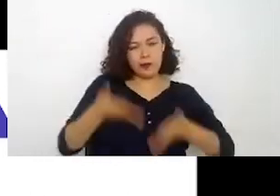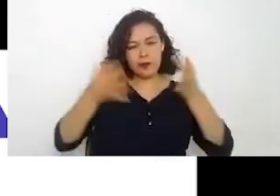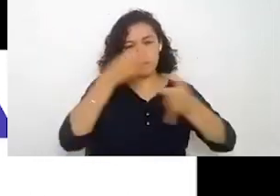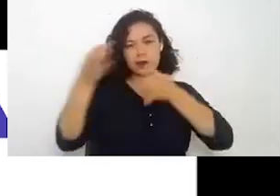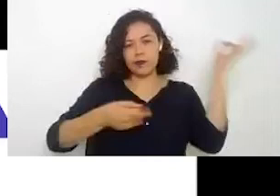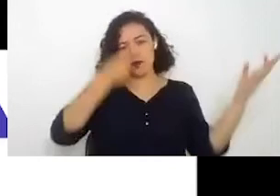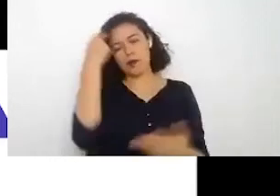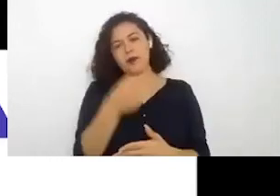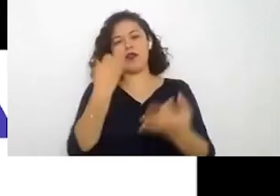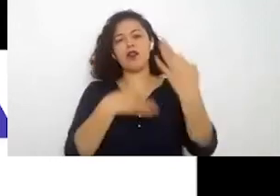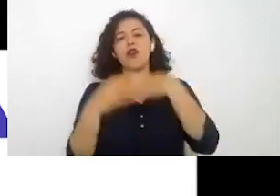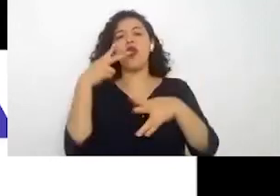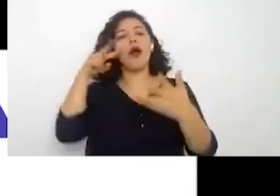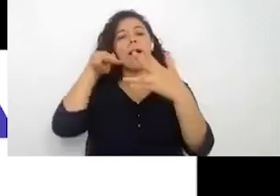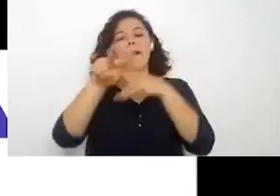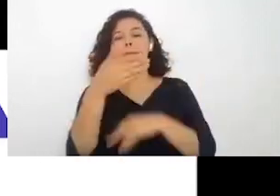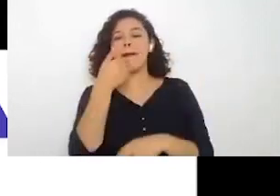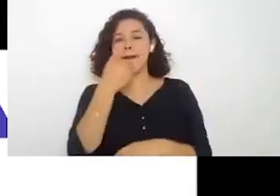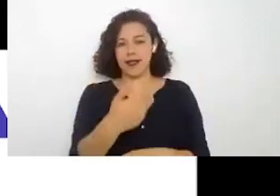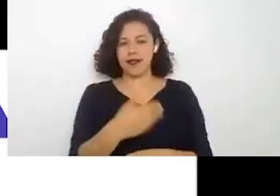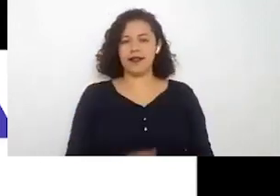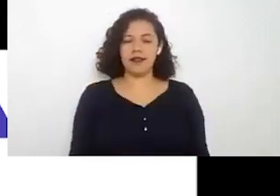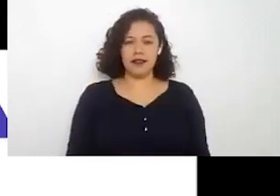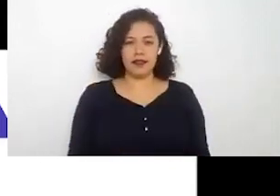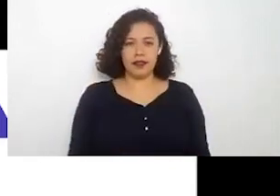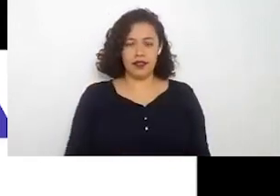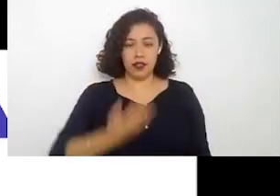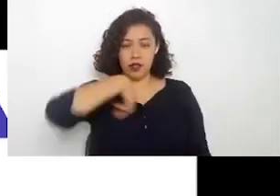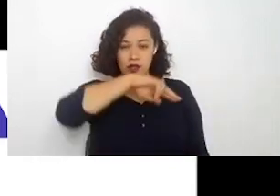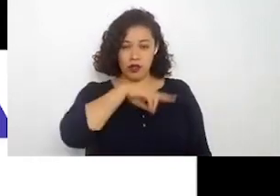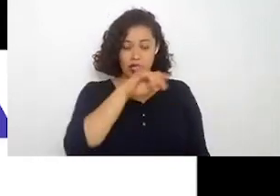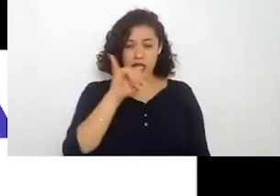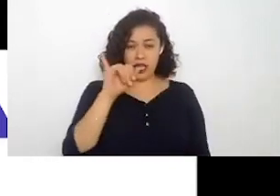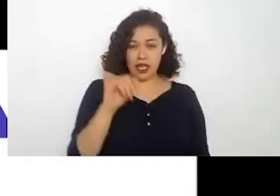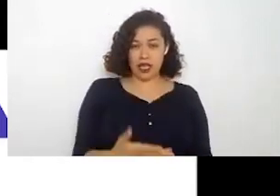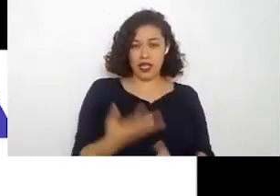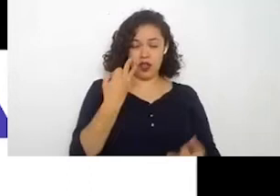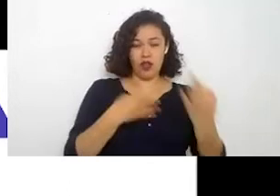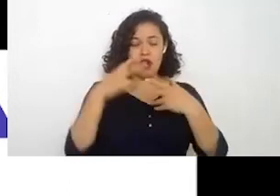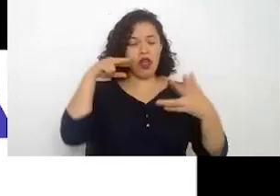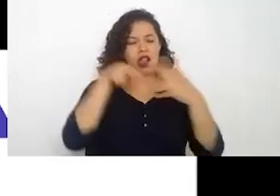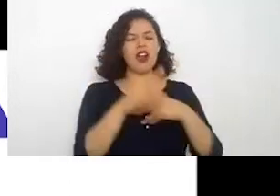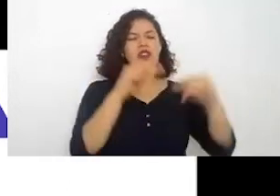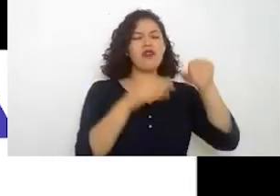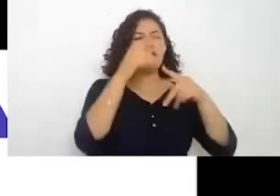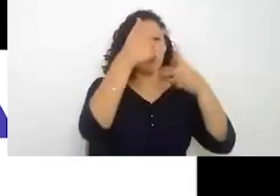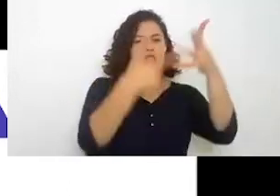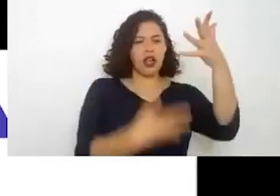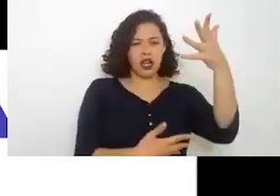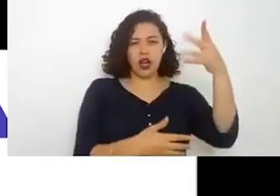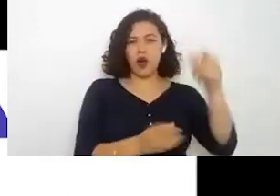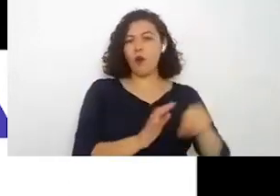de cuentas con transparencia. ¿Saben qué número somos en el índice de transparencia? Somos